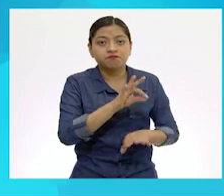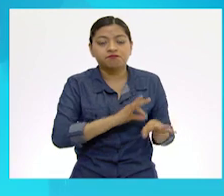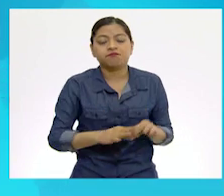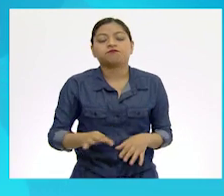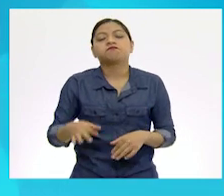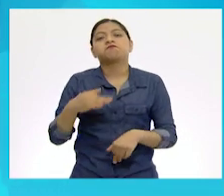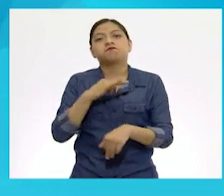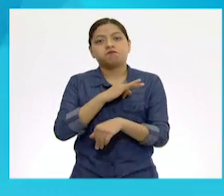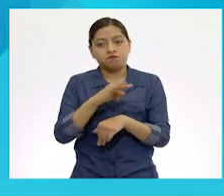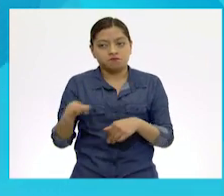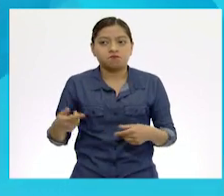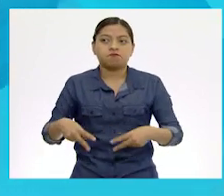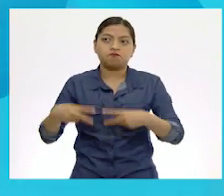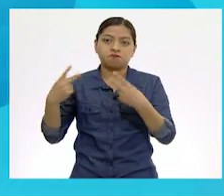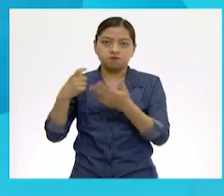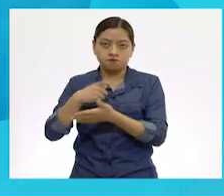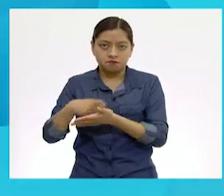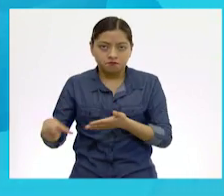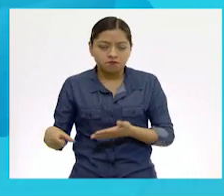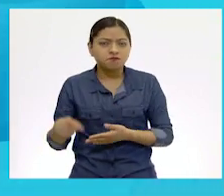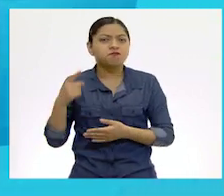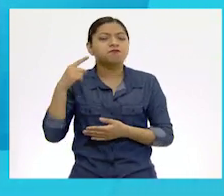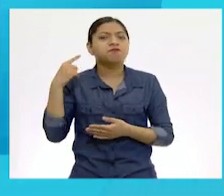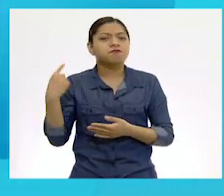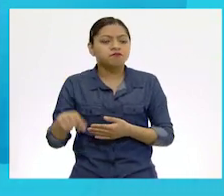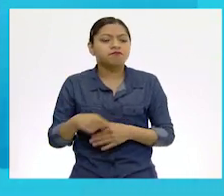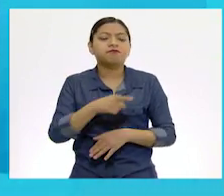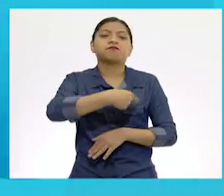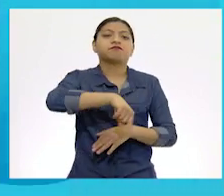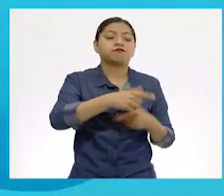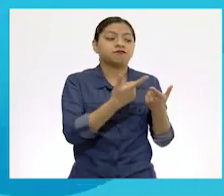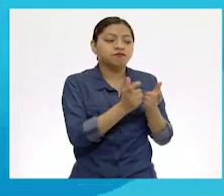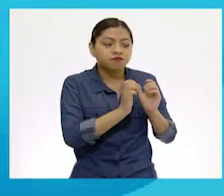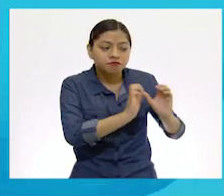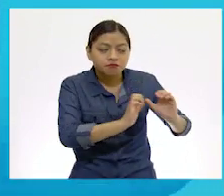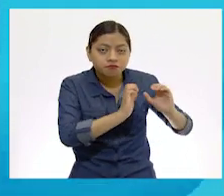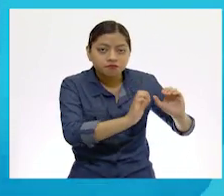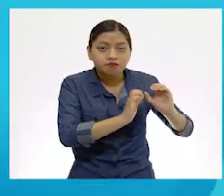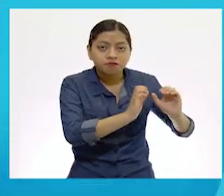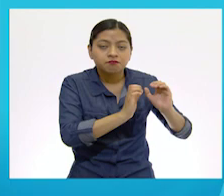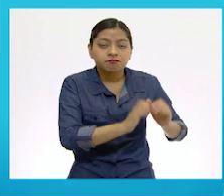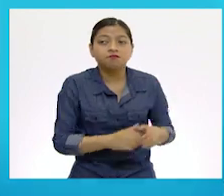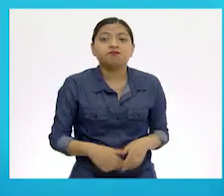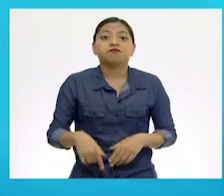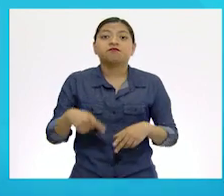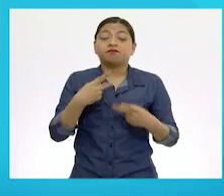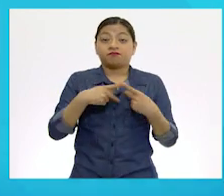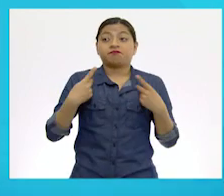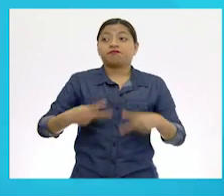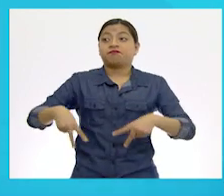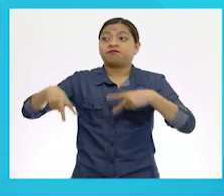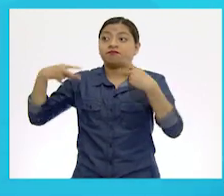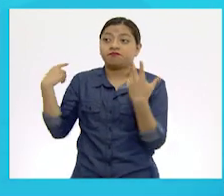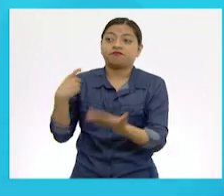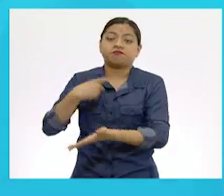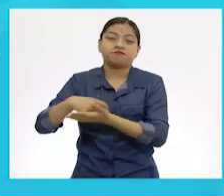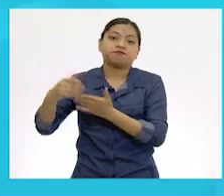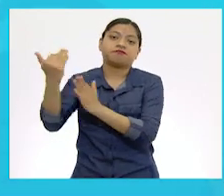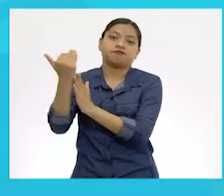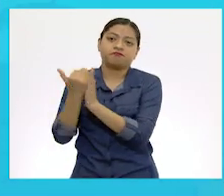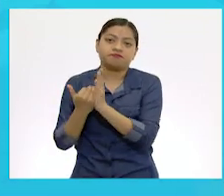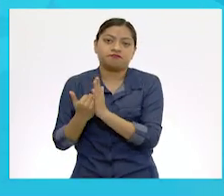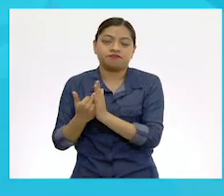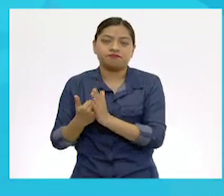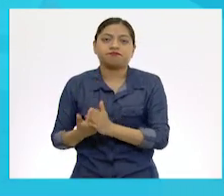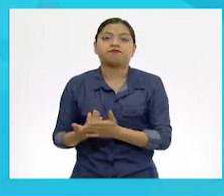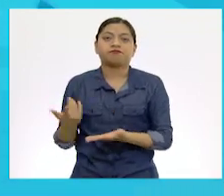legal. Esto ayuda un poco a la conservación de la especie y trata de disminuir lo que es el tráfico ilegal, siempre y cuando debe de traer un